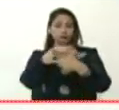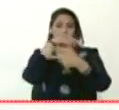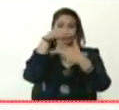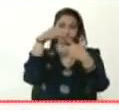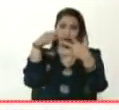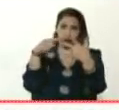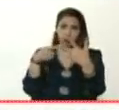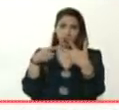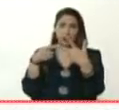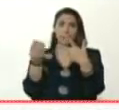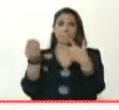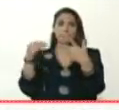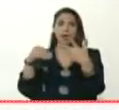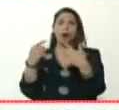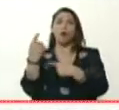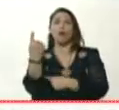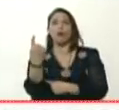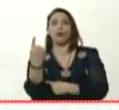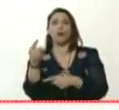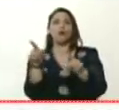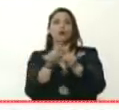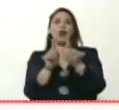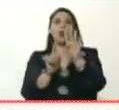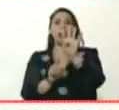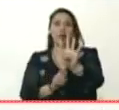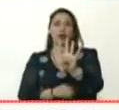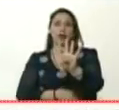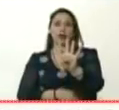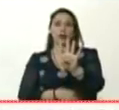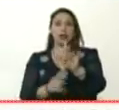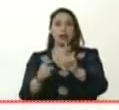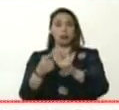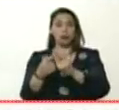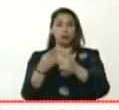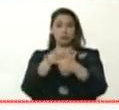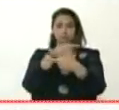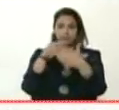Tres más una, cuatro. Pero eran las tres primeras.